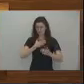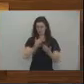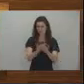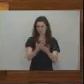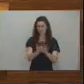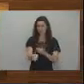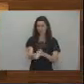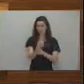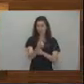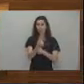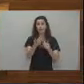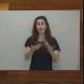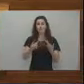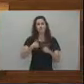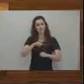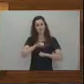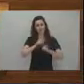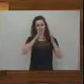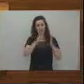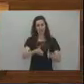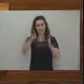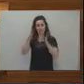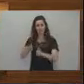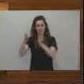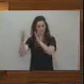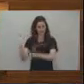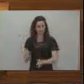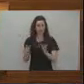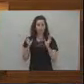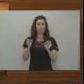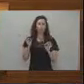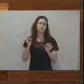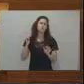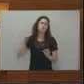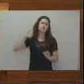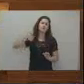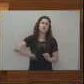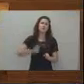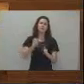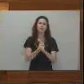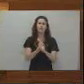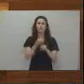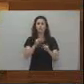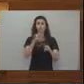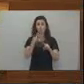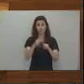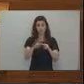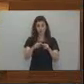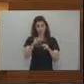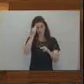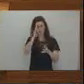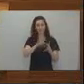Y yo por eso esperaba de personas que tienen esta trayectoria política más, vamos a decir, encaje, ¿no?